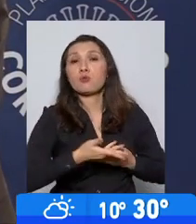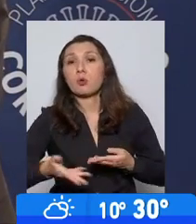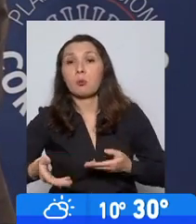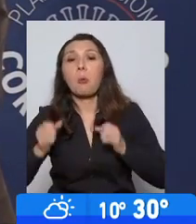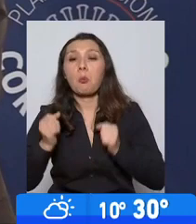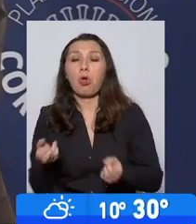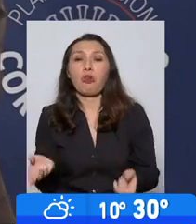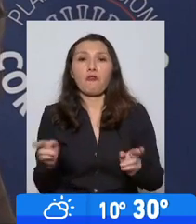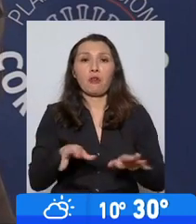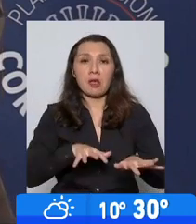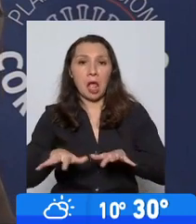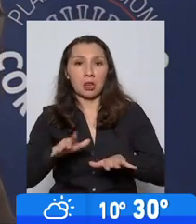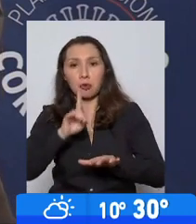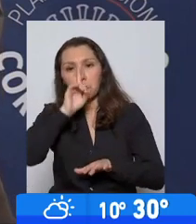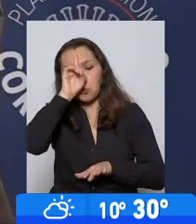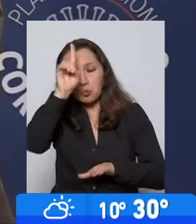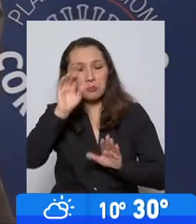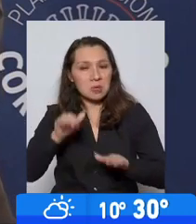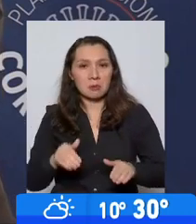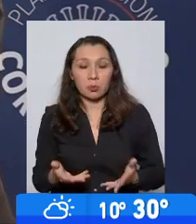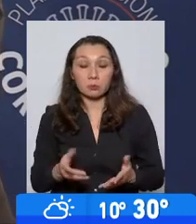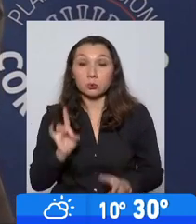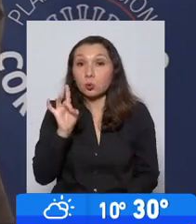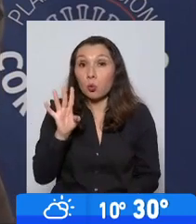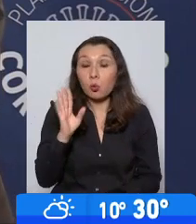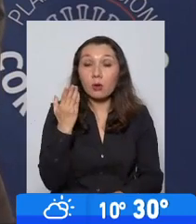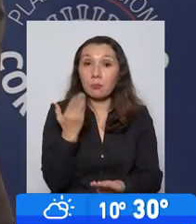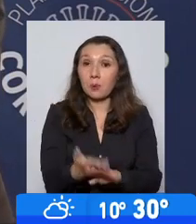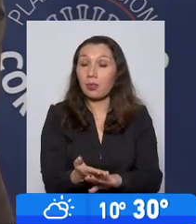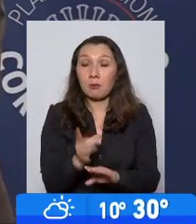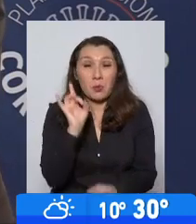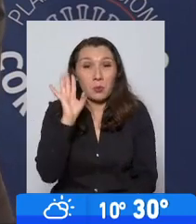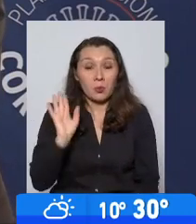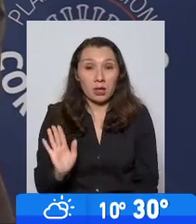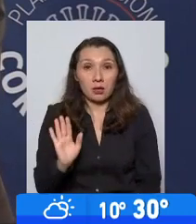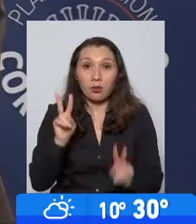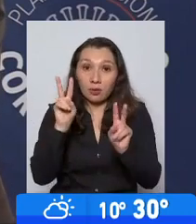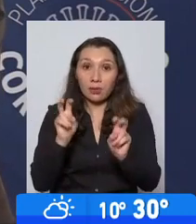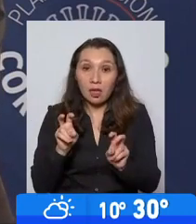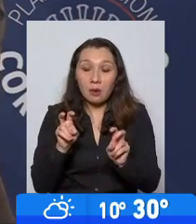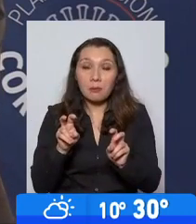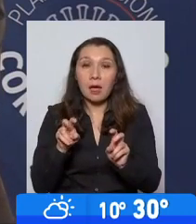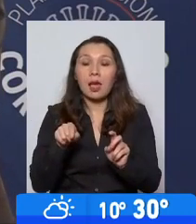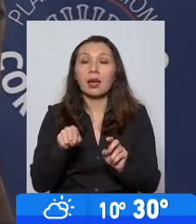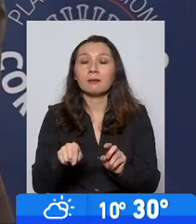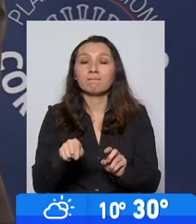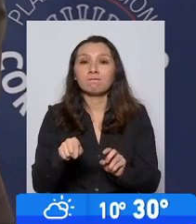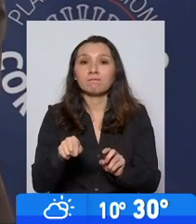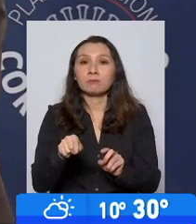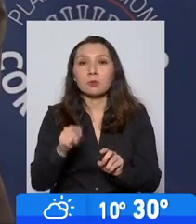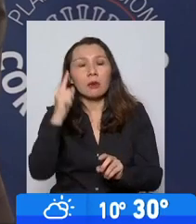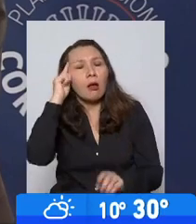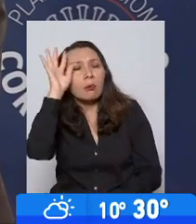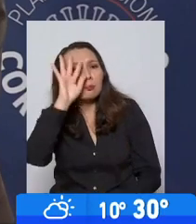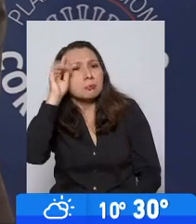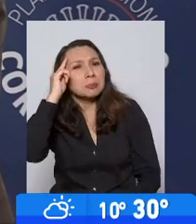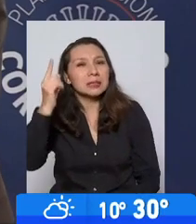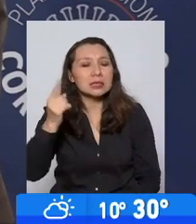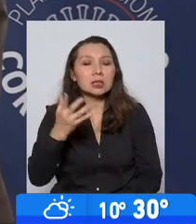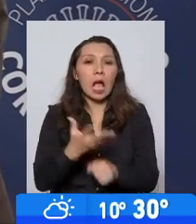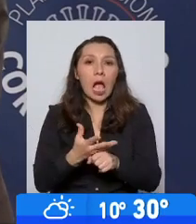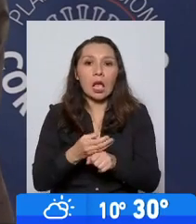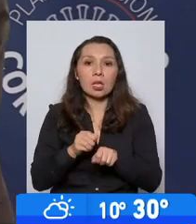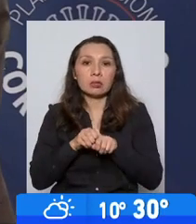retornar a sus actividades habituales. Lo único que pedimos respecto a esta idea de que haya